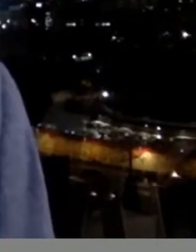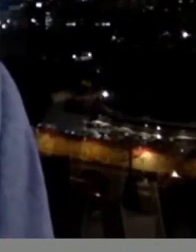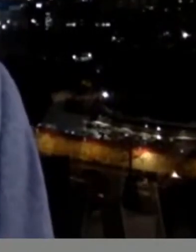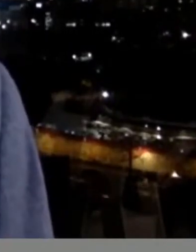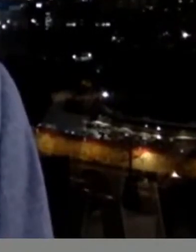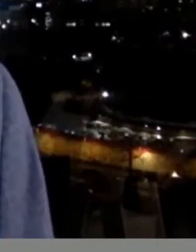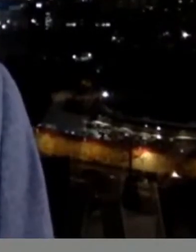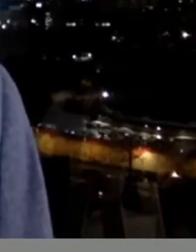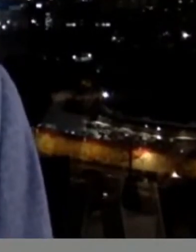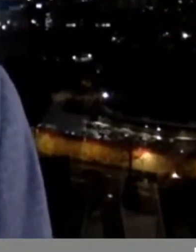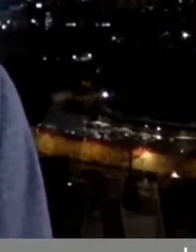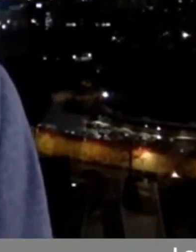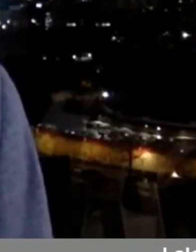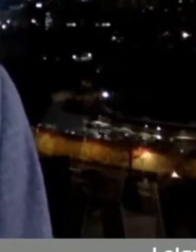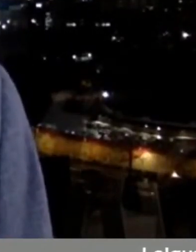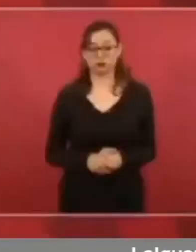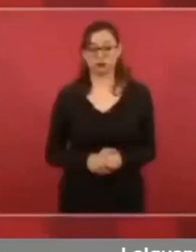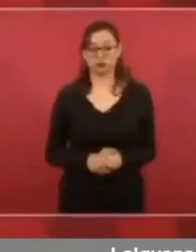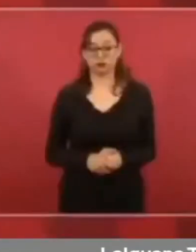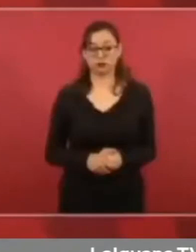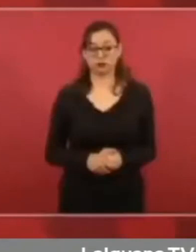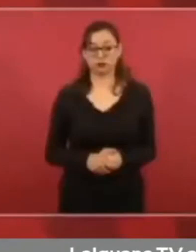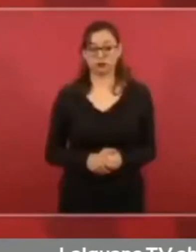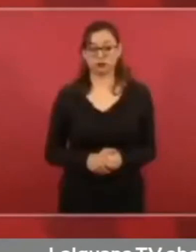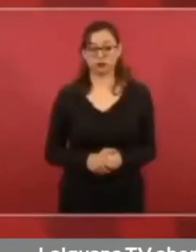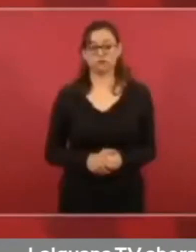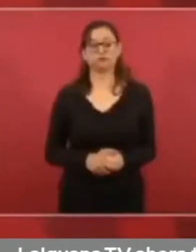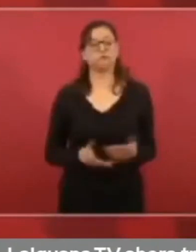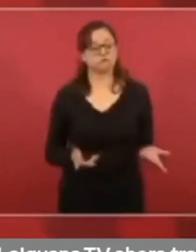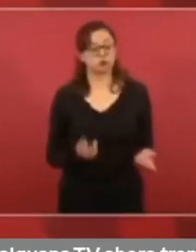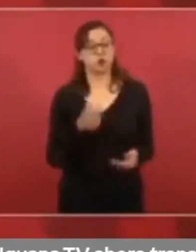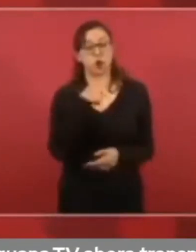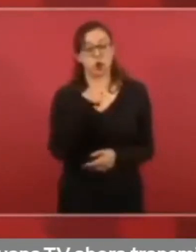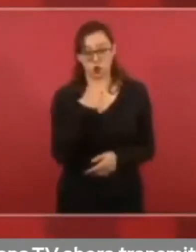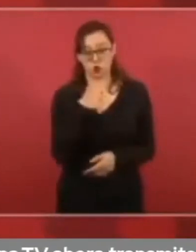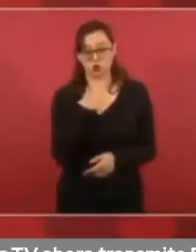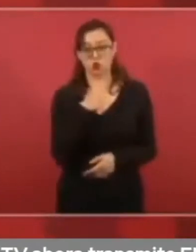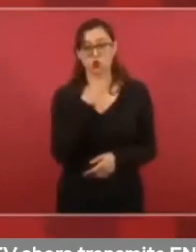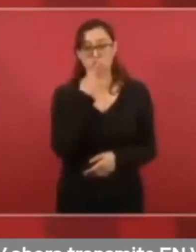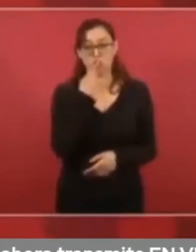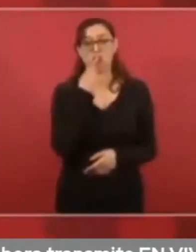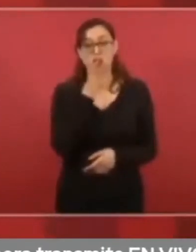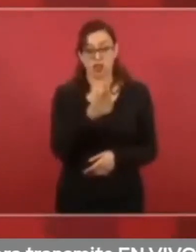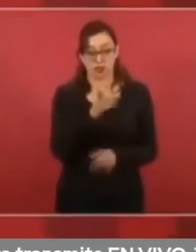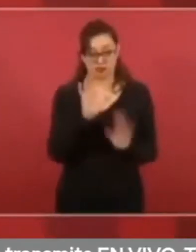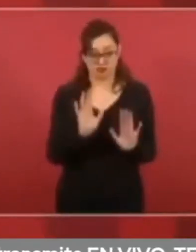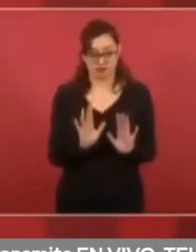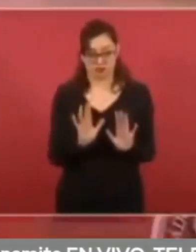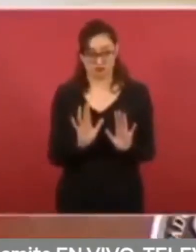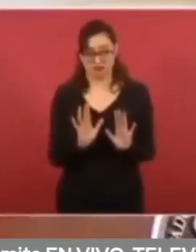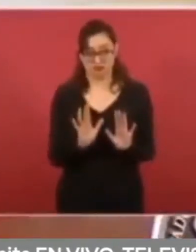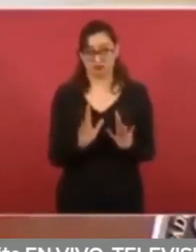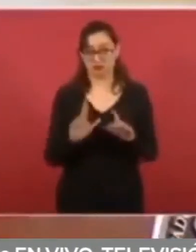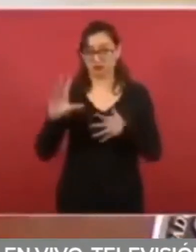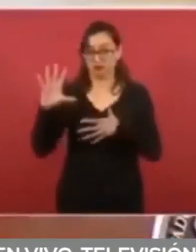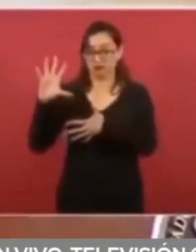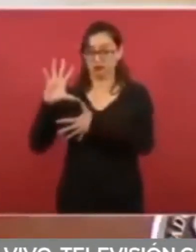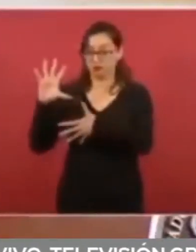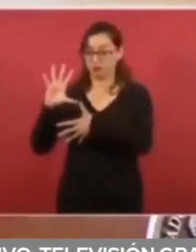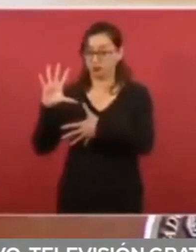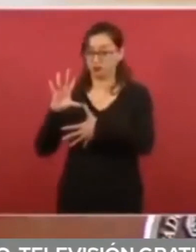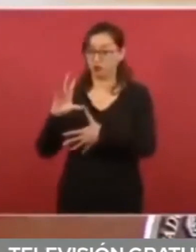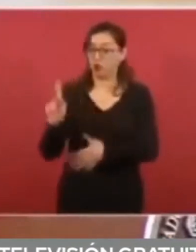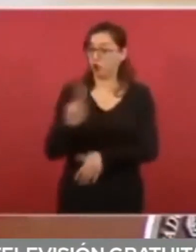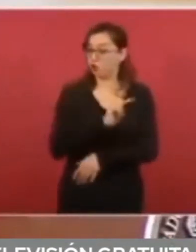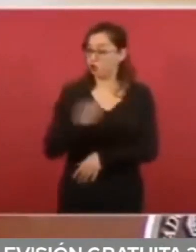autoproclamados de izquierda. Veamos el siguiente material. Se excluye, si no se invita a todos, va a ir